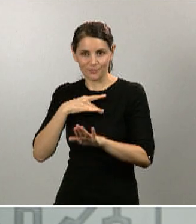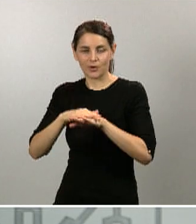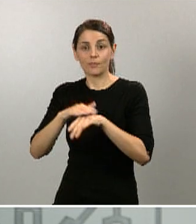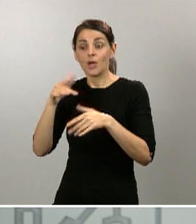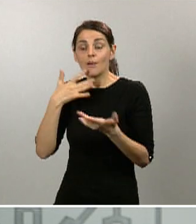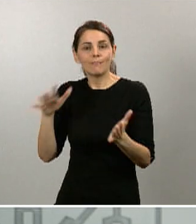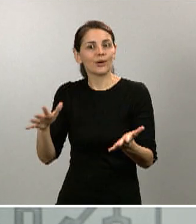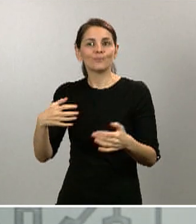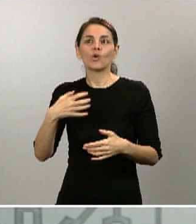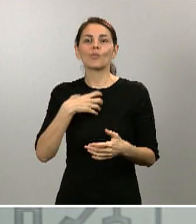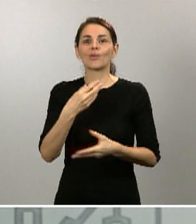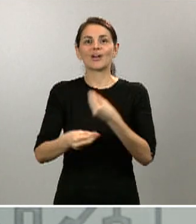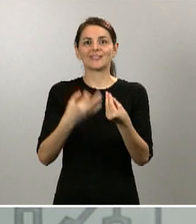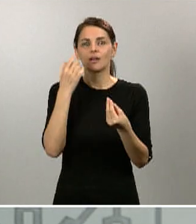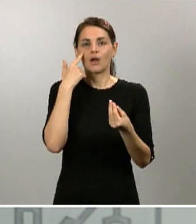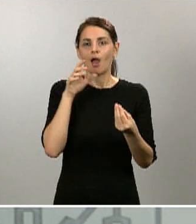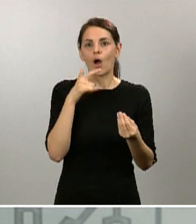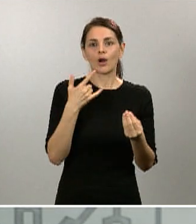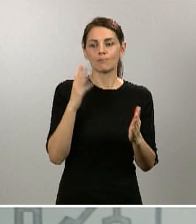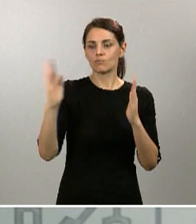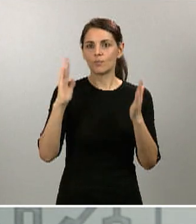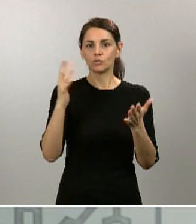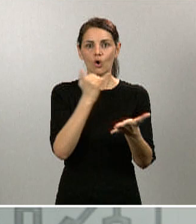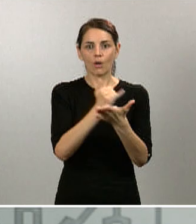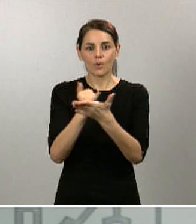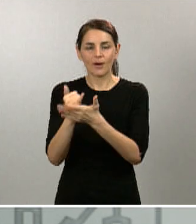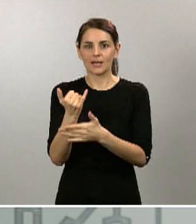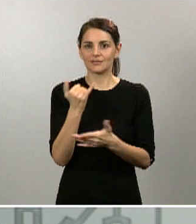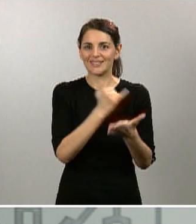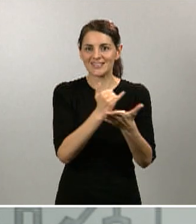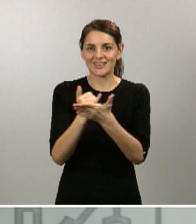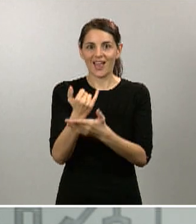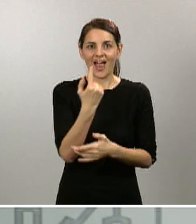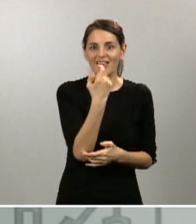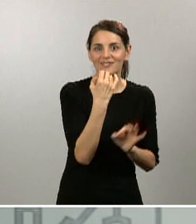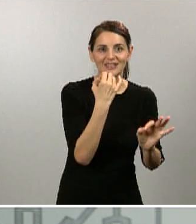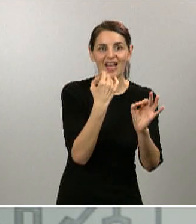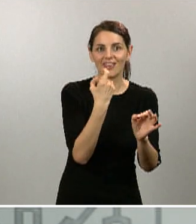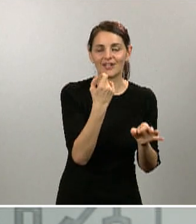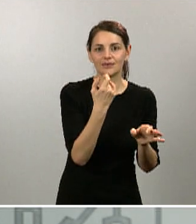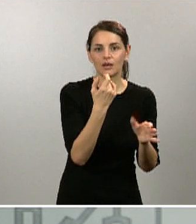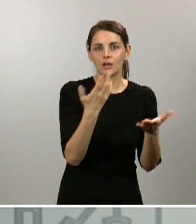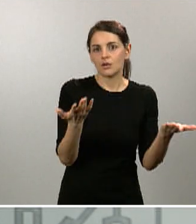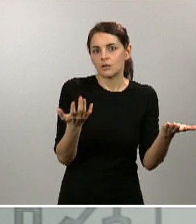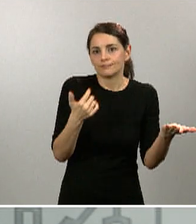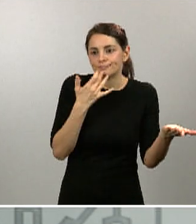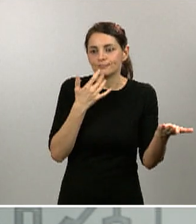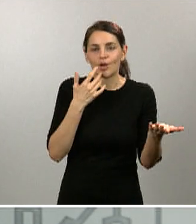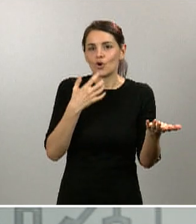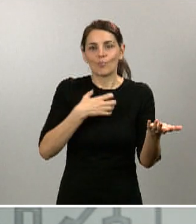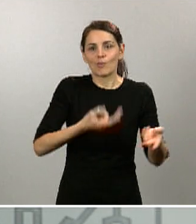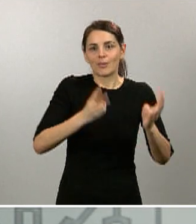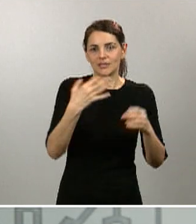periodo de escasez se, por un lado, utilicen las PCRs en grupos poblacionales en las que no van a ser